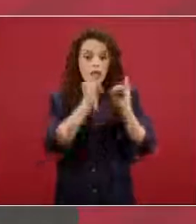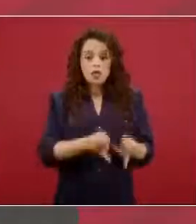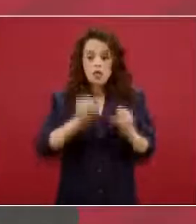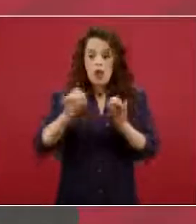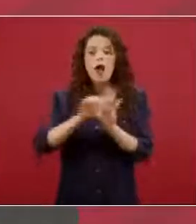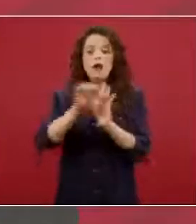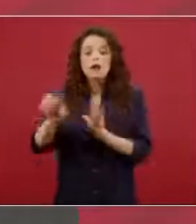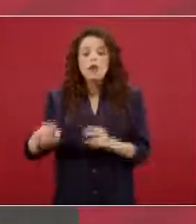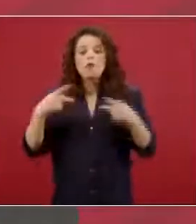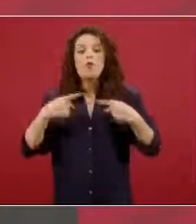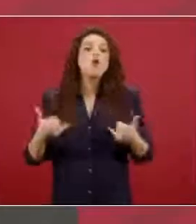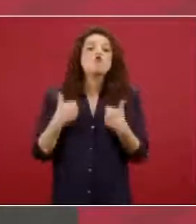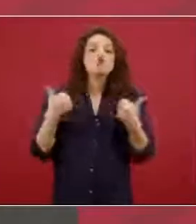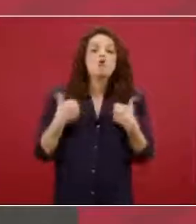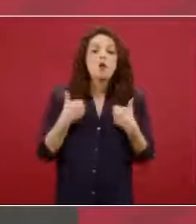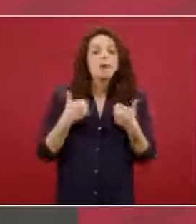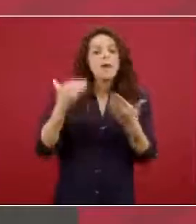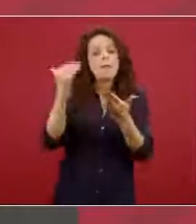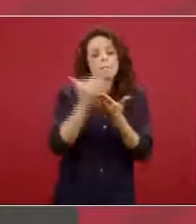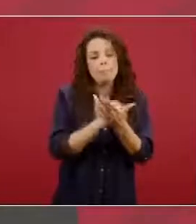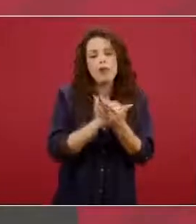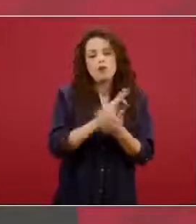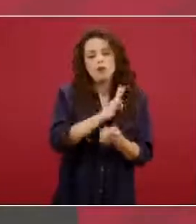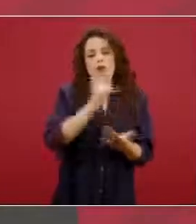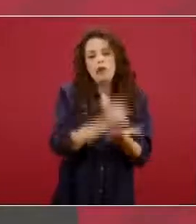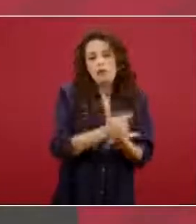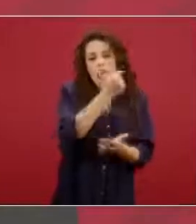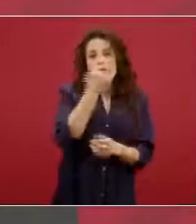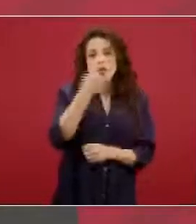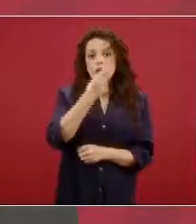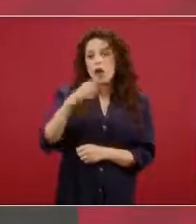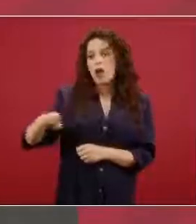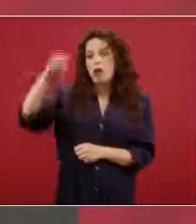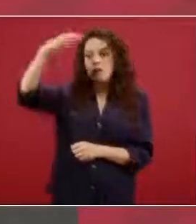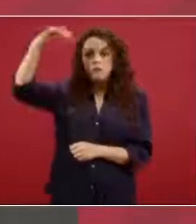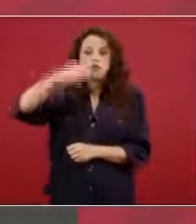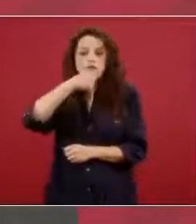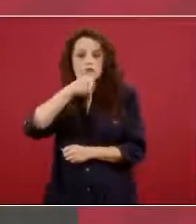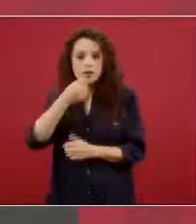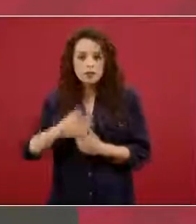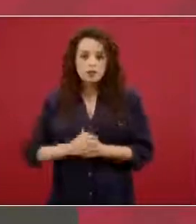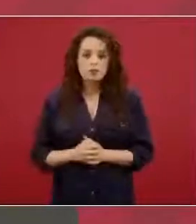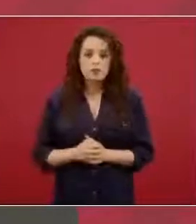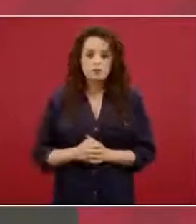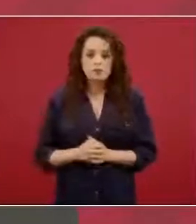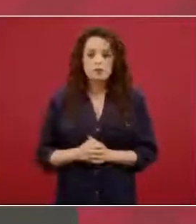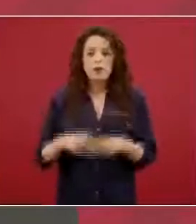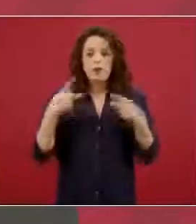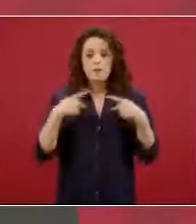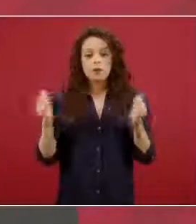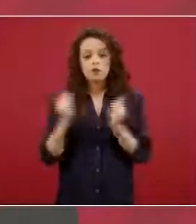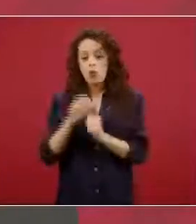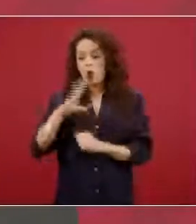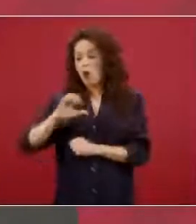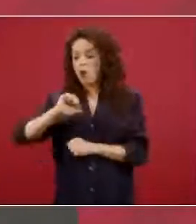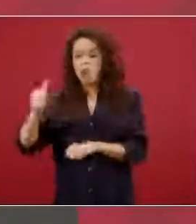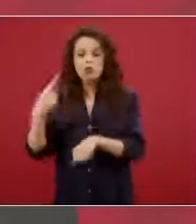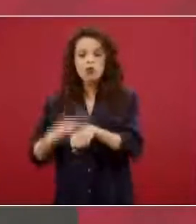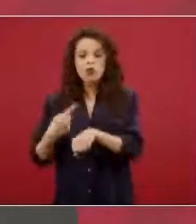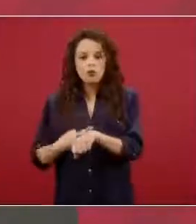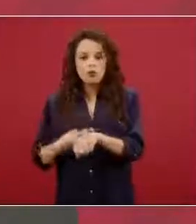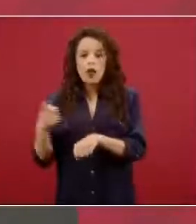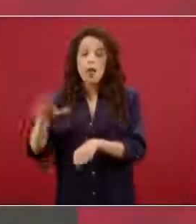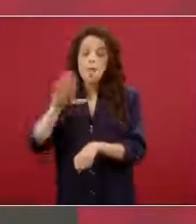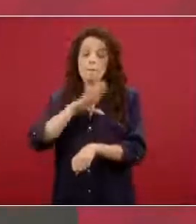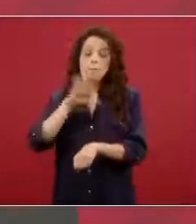más jóvenes tienen menor riesgo de complicarse que adultos mayores. Personas con comorbilidades tienen mayor riesgo de complicarse